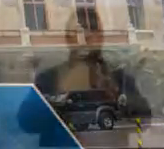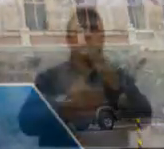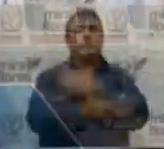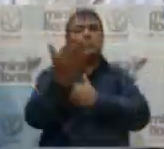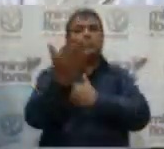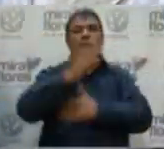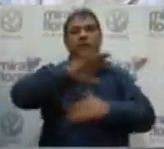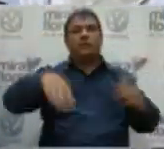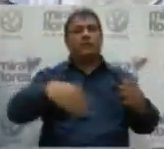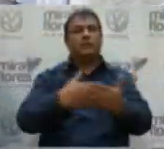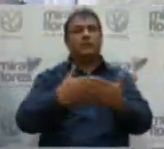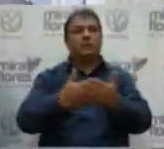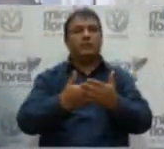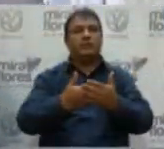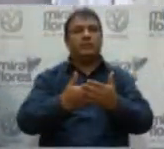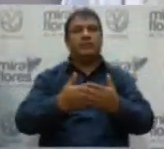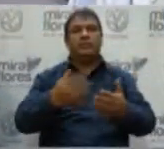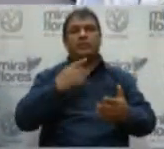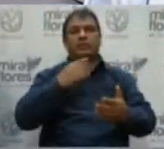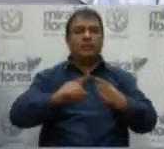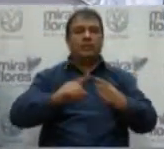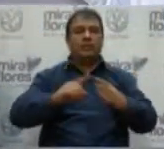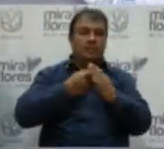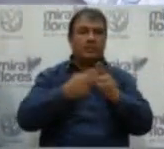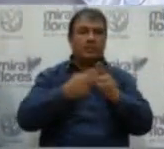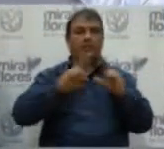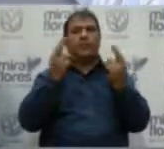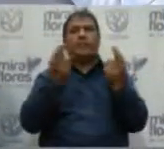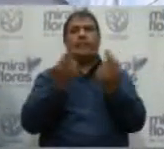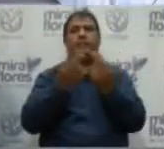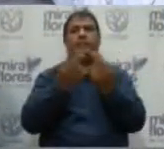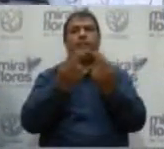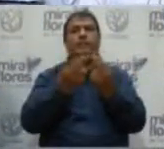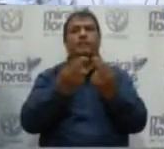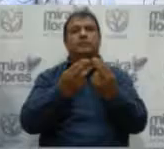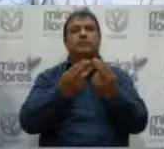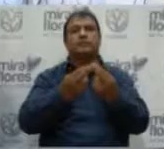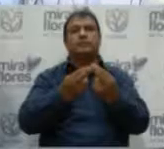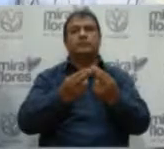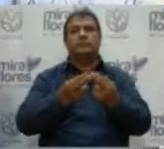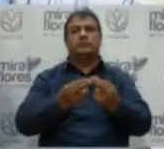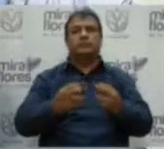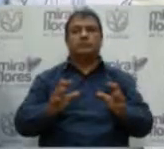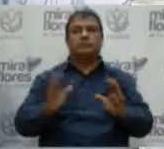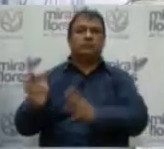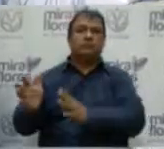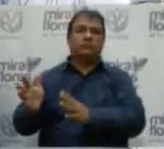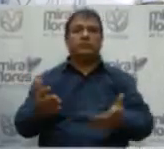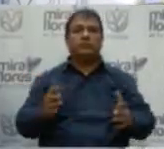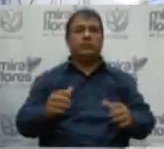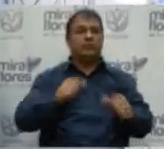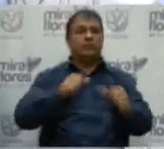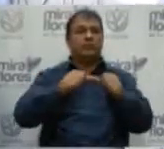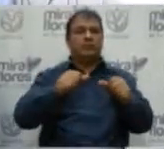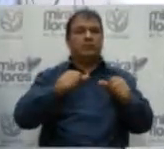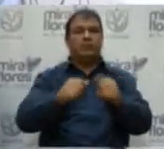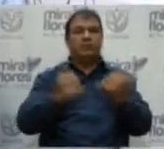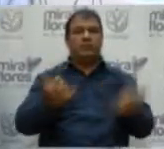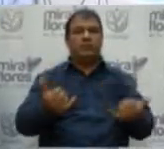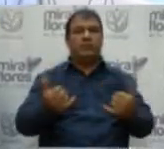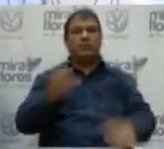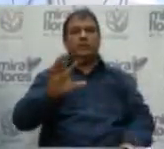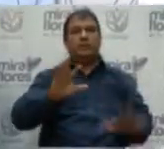Día con todos, vamos a dar inicio a nuestra sesión ordinaria de la fecha. Hoy día